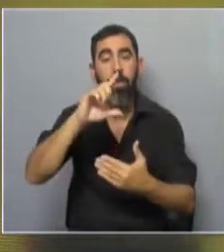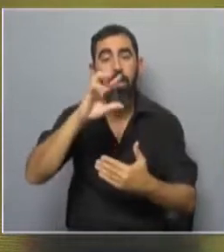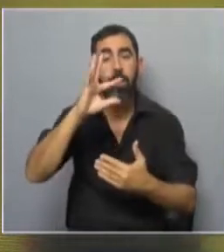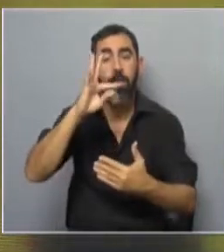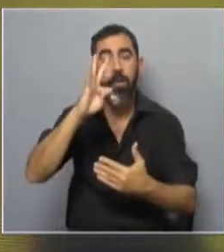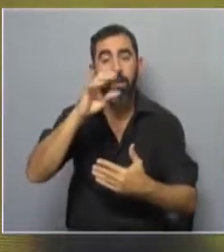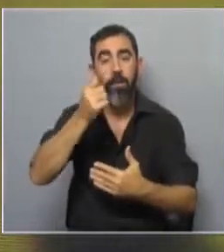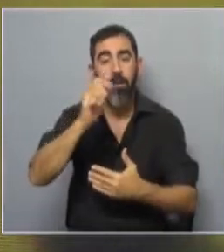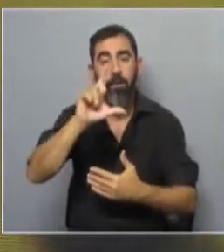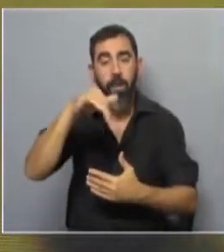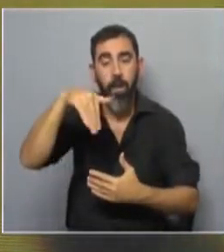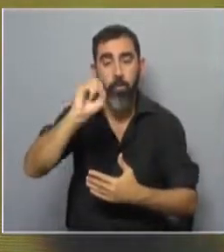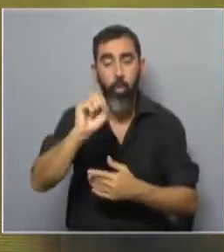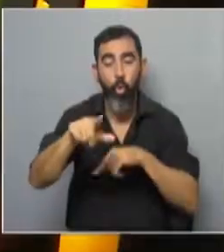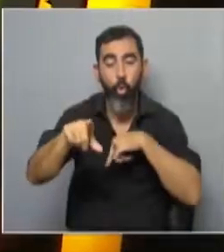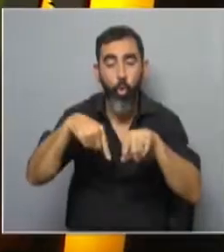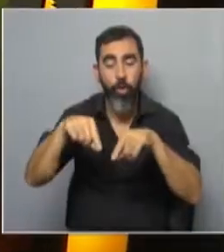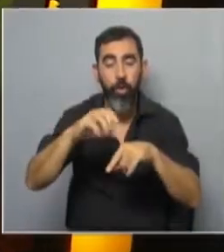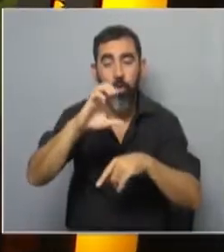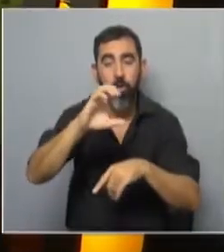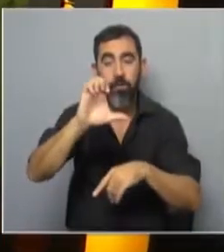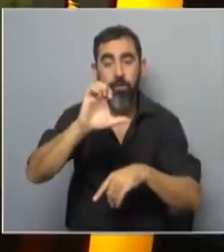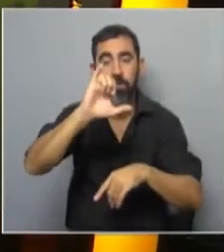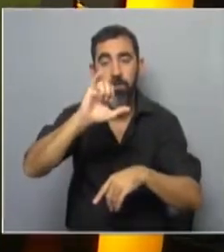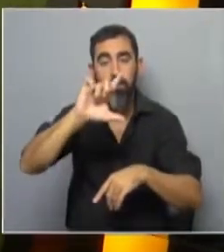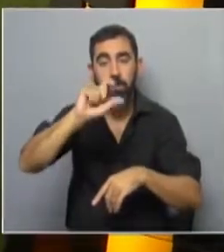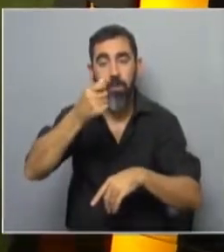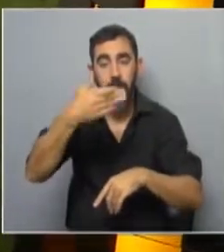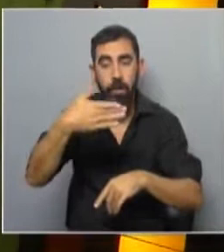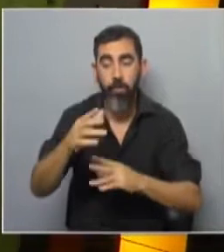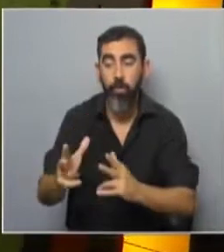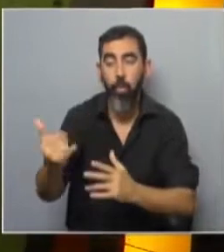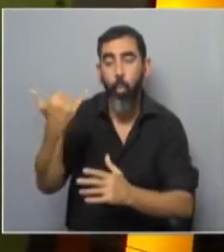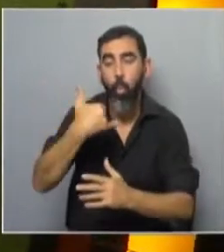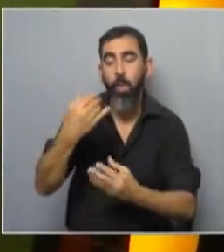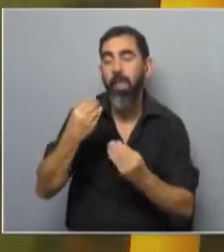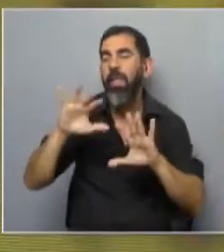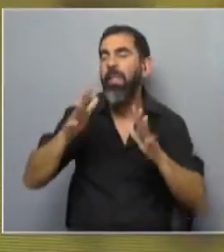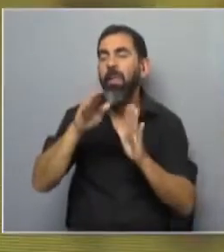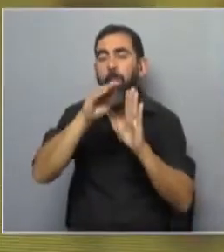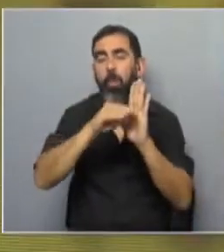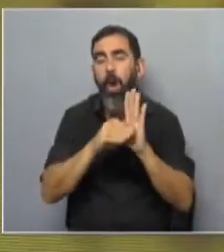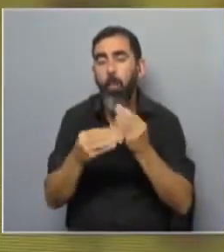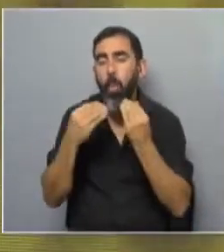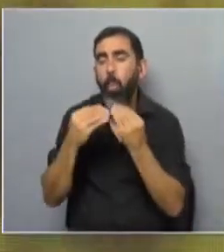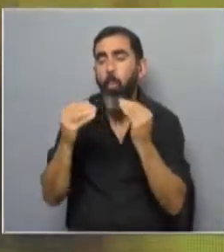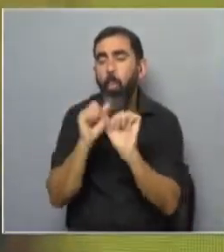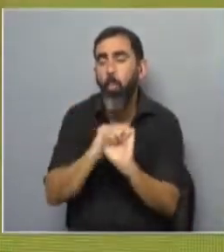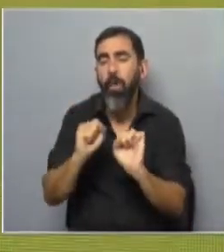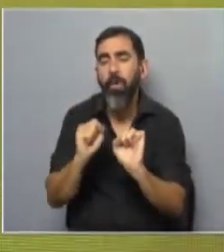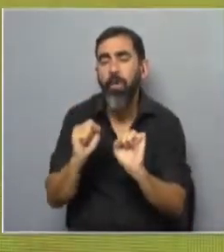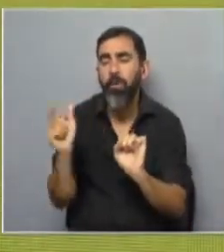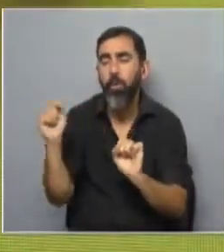ella es la coordinadora del programa Ceilab, y bueno, ella nos contaba qué es el programa, cómo se pueden acercar